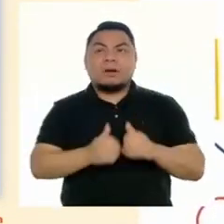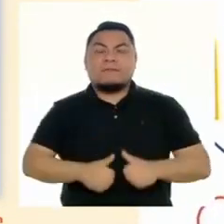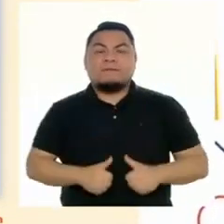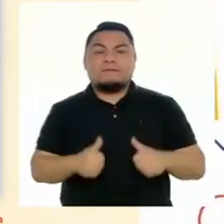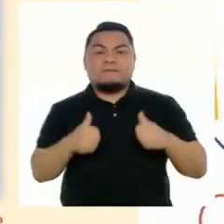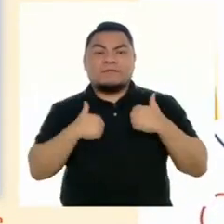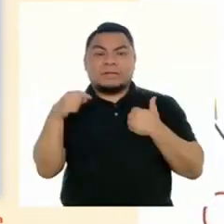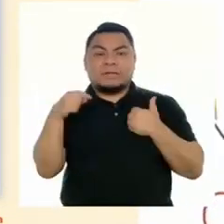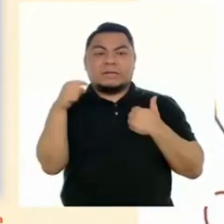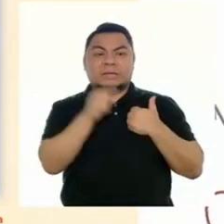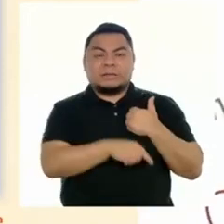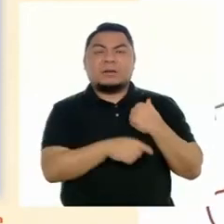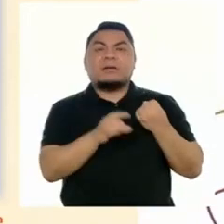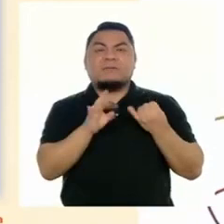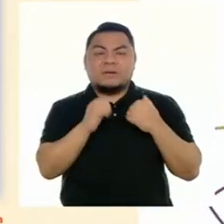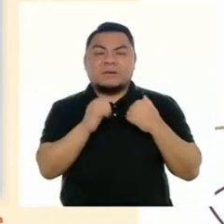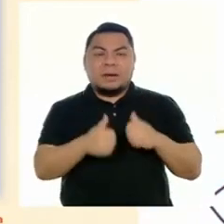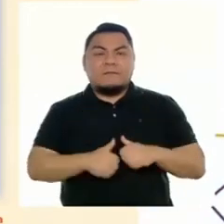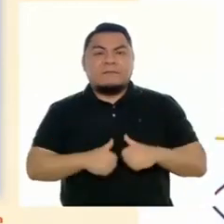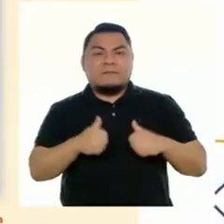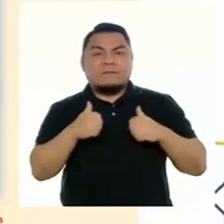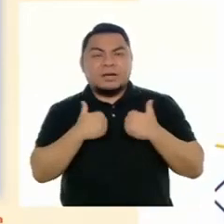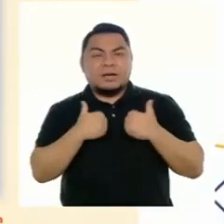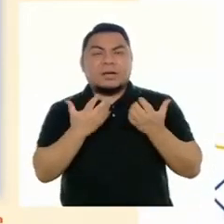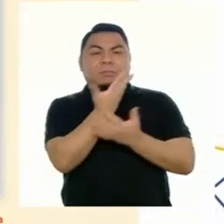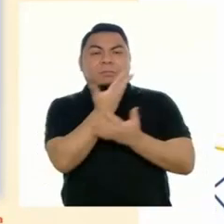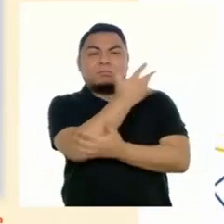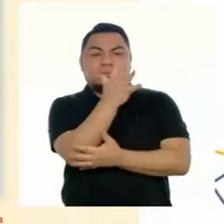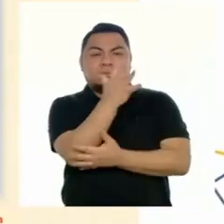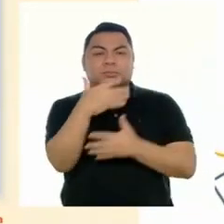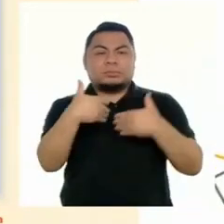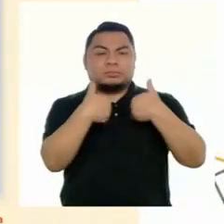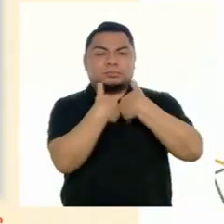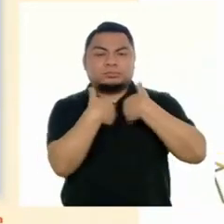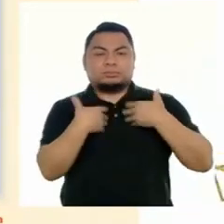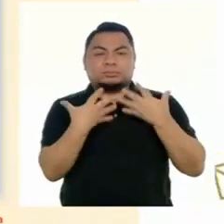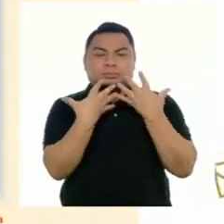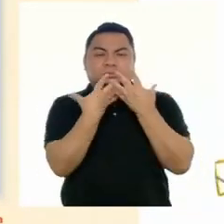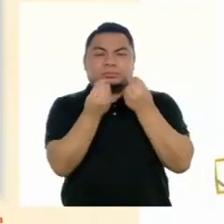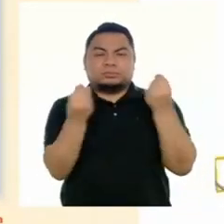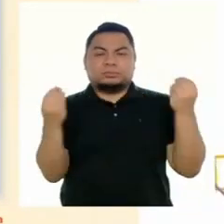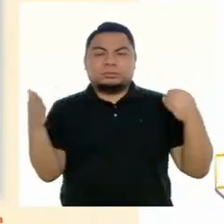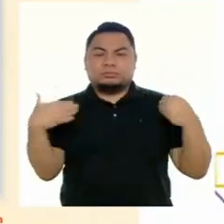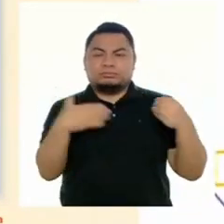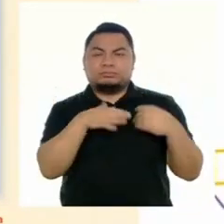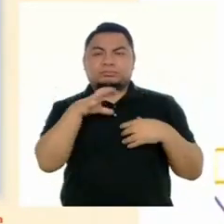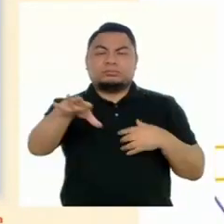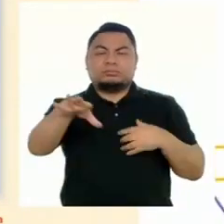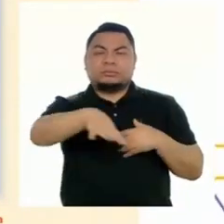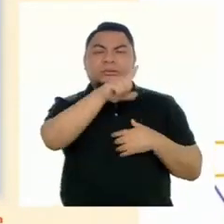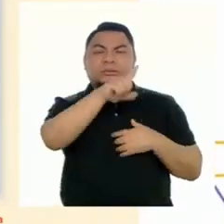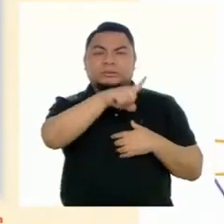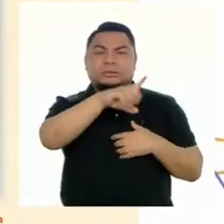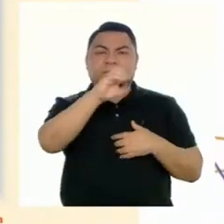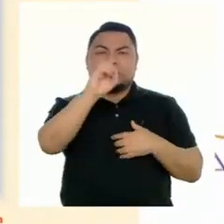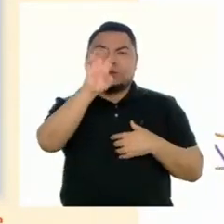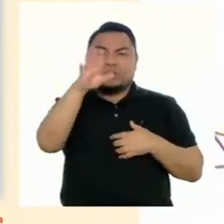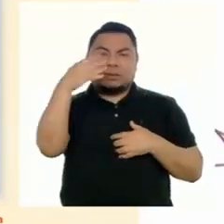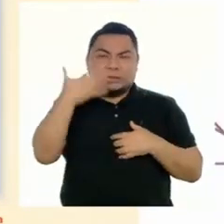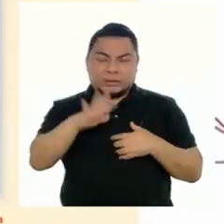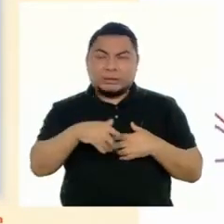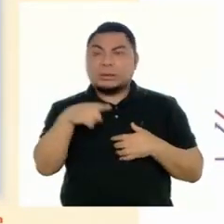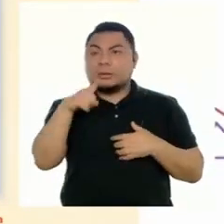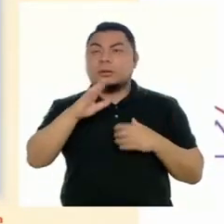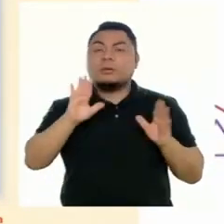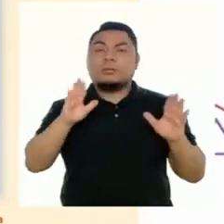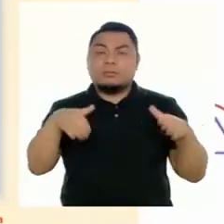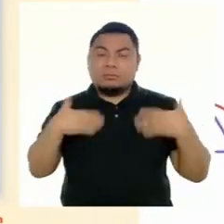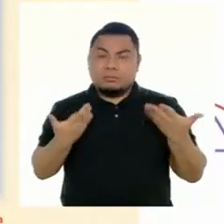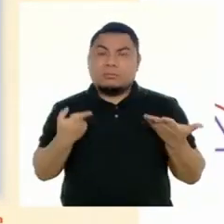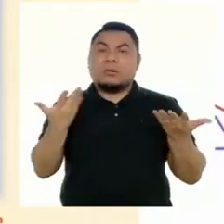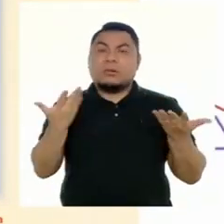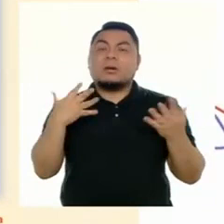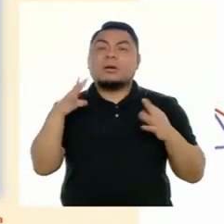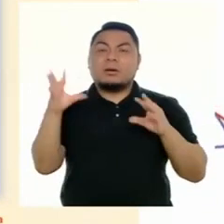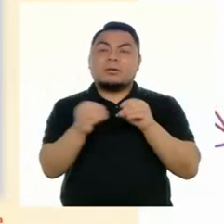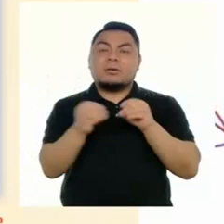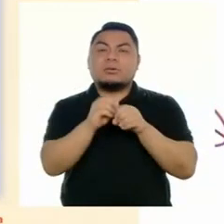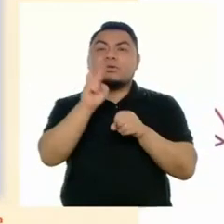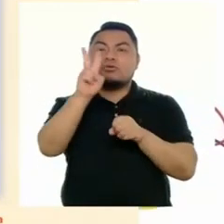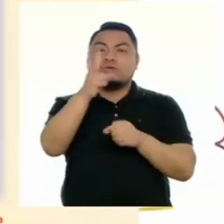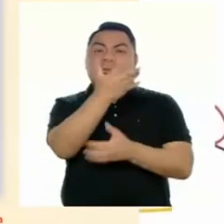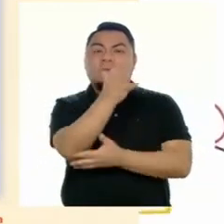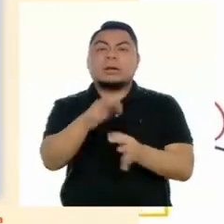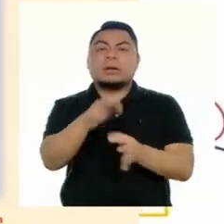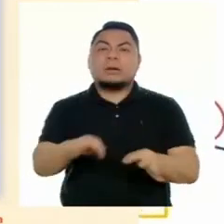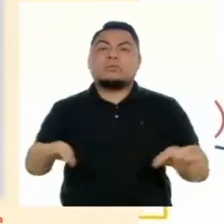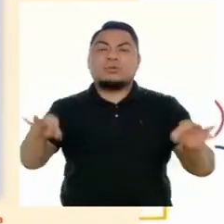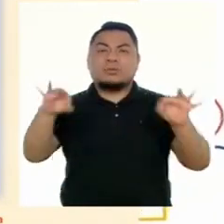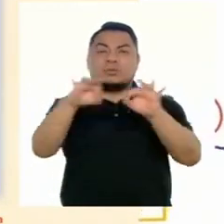vida da una idea de su diversidad, ya que cuenta con 84 zonas de vida de las 104 existentes y es poseedor de 2 de los cultivos